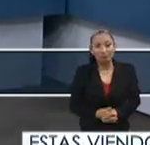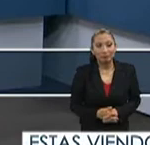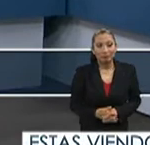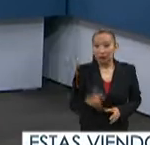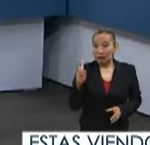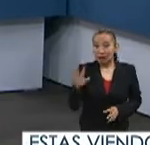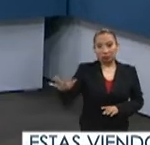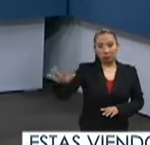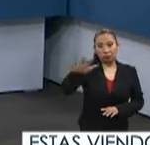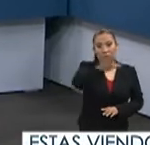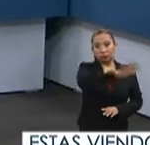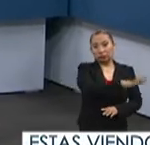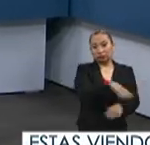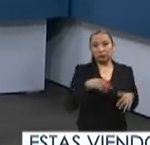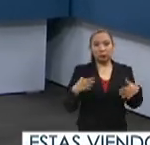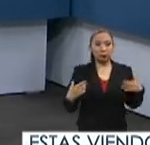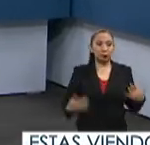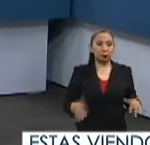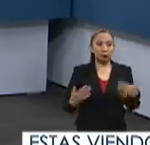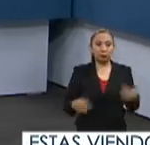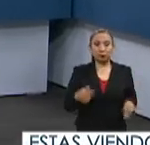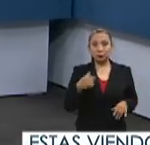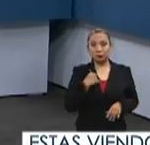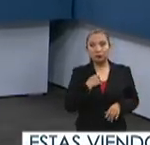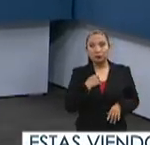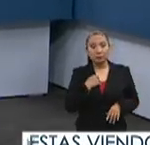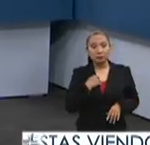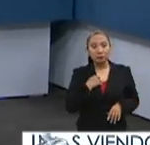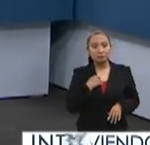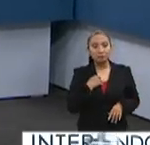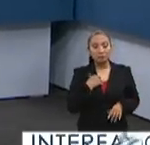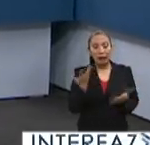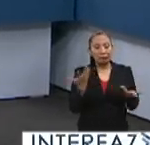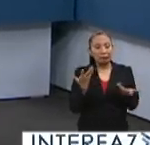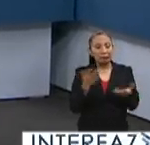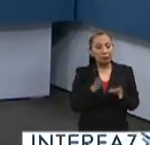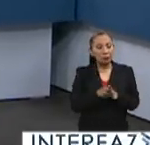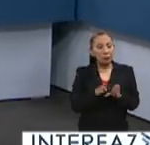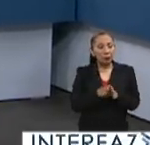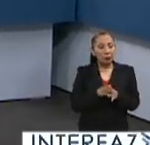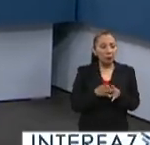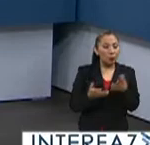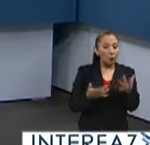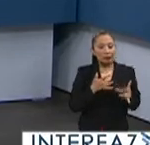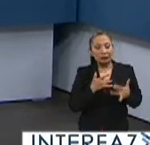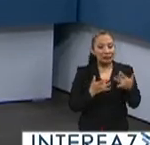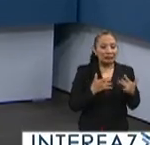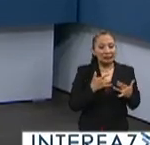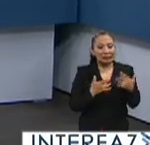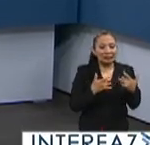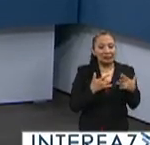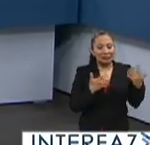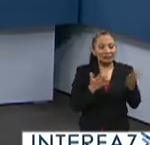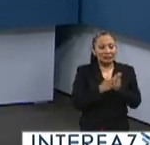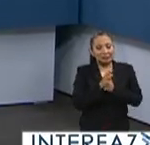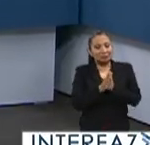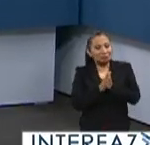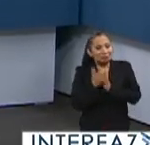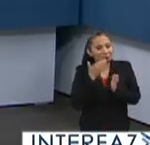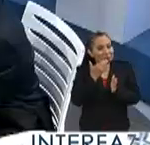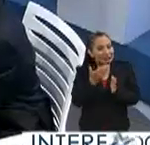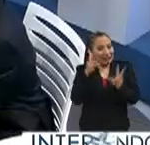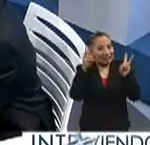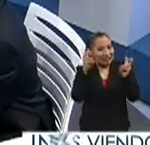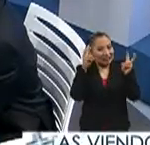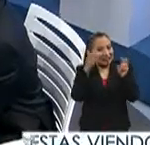todo un... a mí me generó muchísima inquietud, entusiasmo.